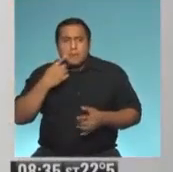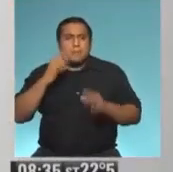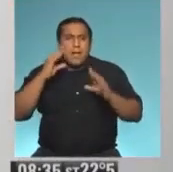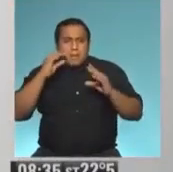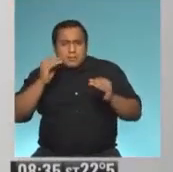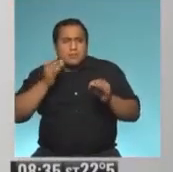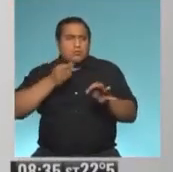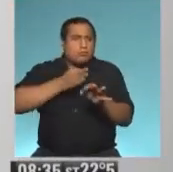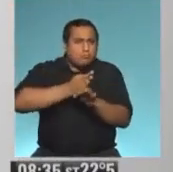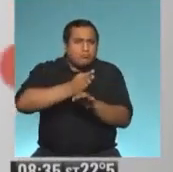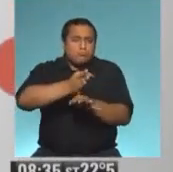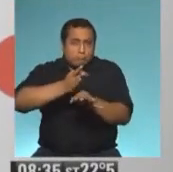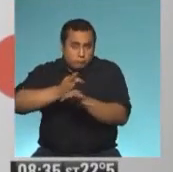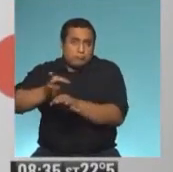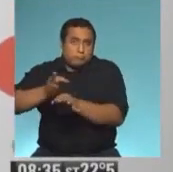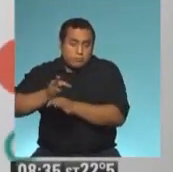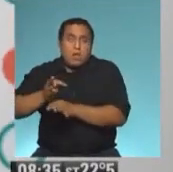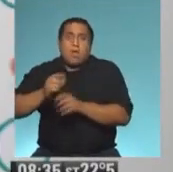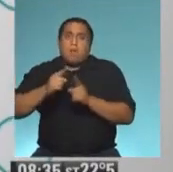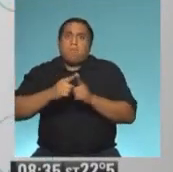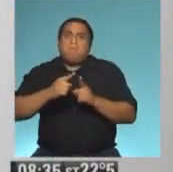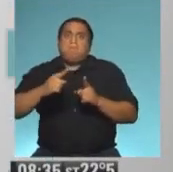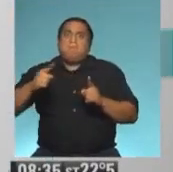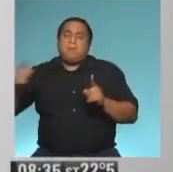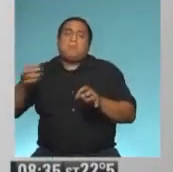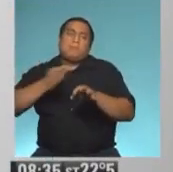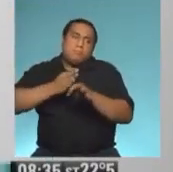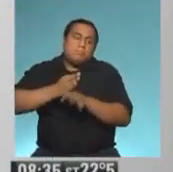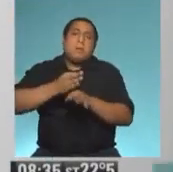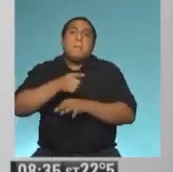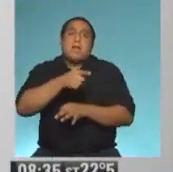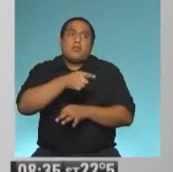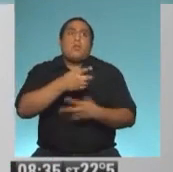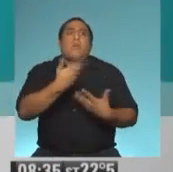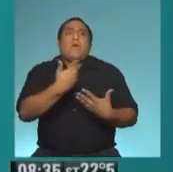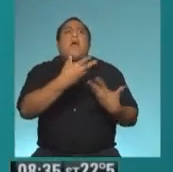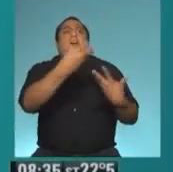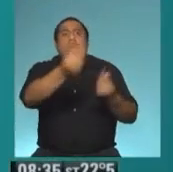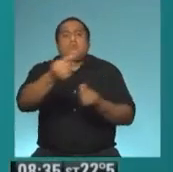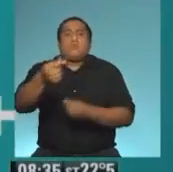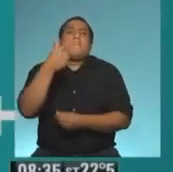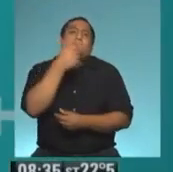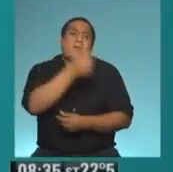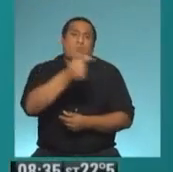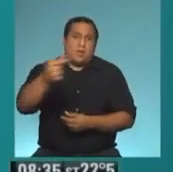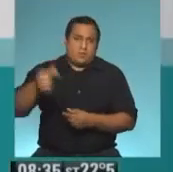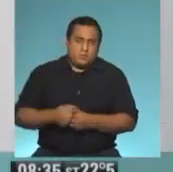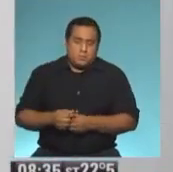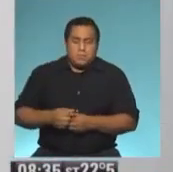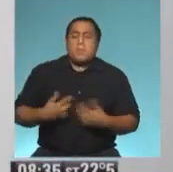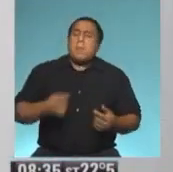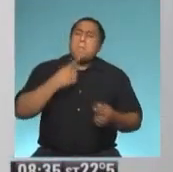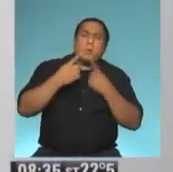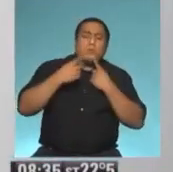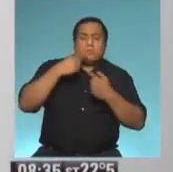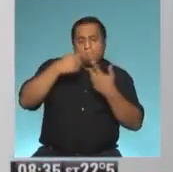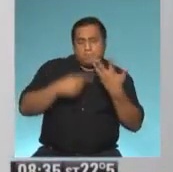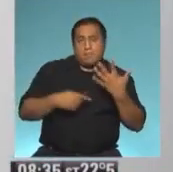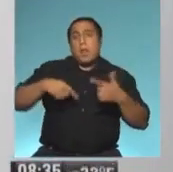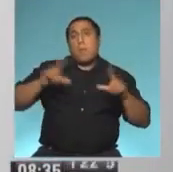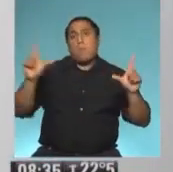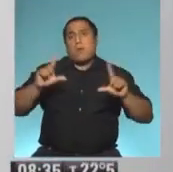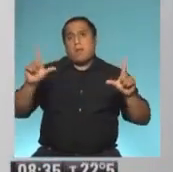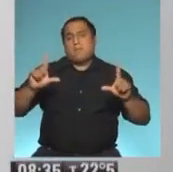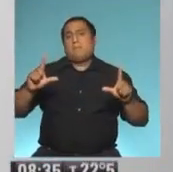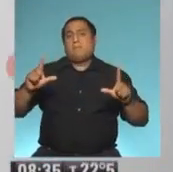una capacitación muy extensa para que colaboren en esta campaña. Y varias preguntas respecto a esto. Este es un programa que se ve